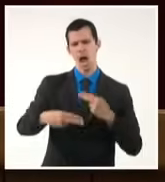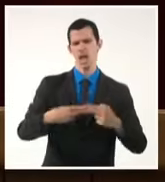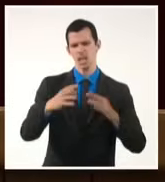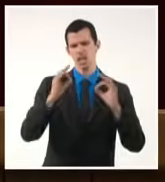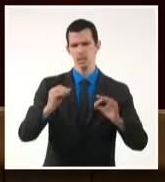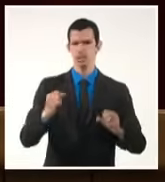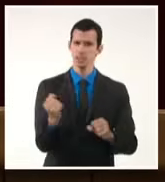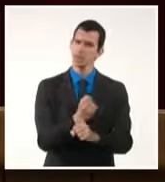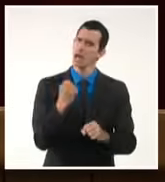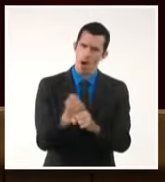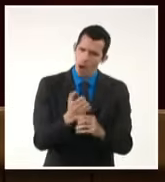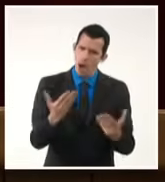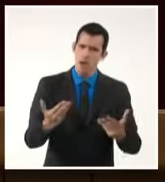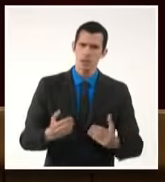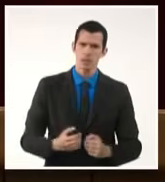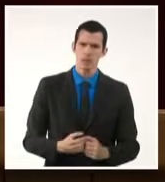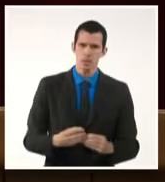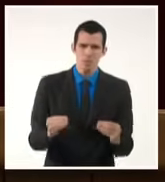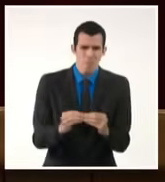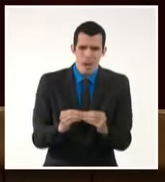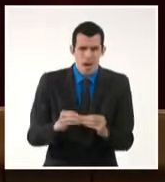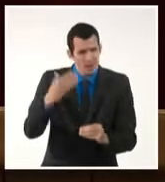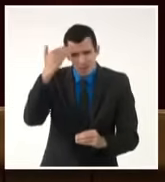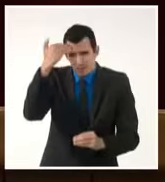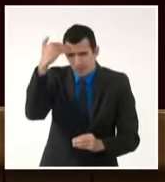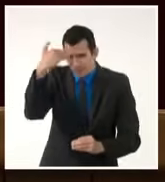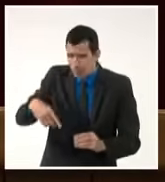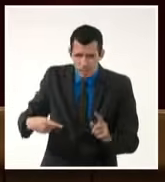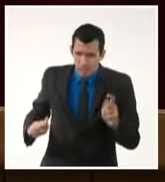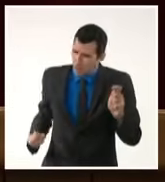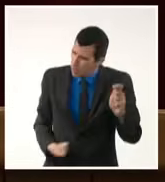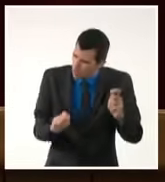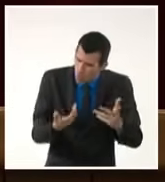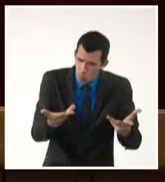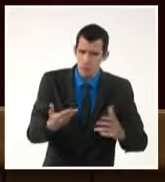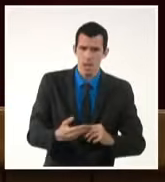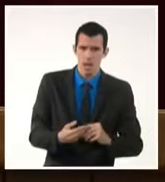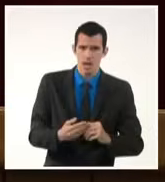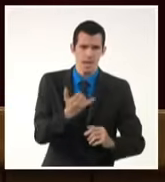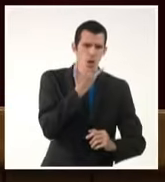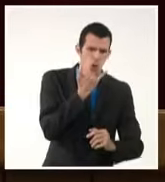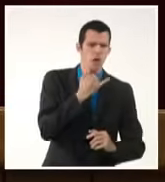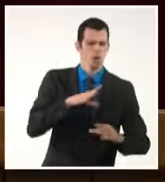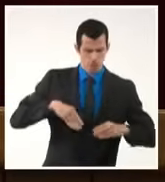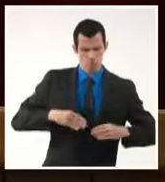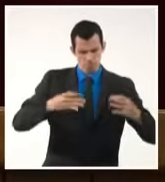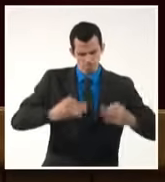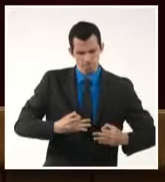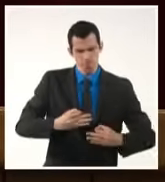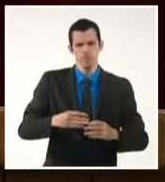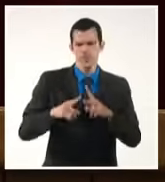trabajar, el afán de avanzar, la disposición de perfeccionar y la convicción